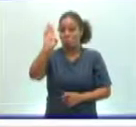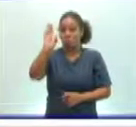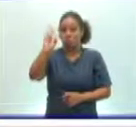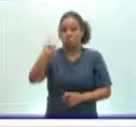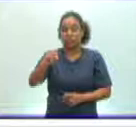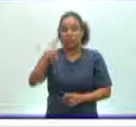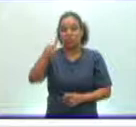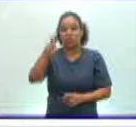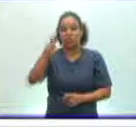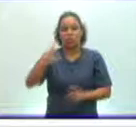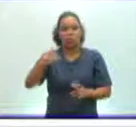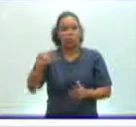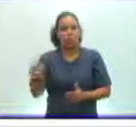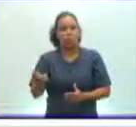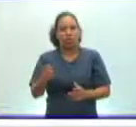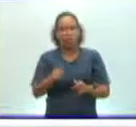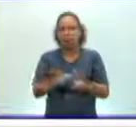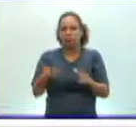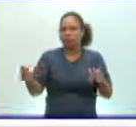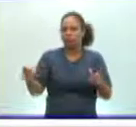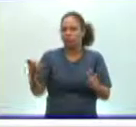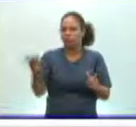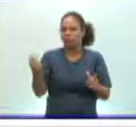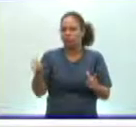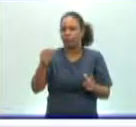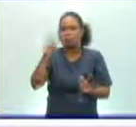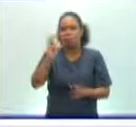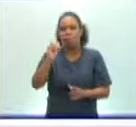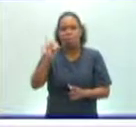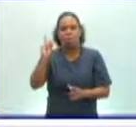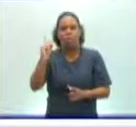medirá el segmento OD?